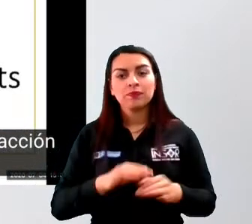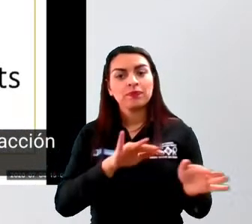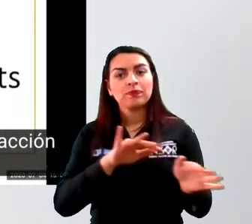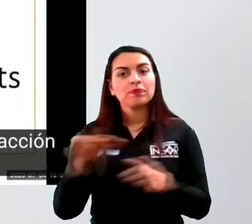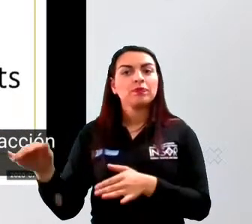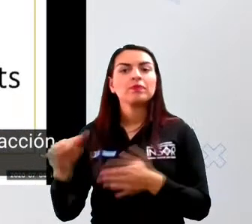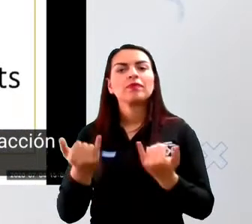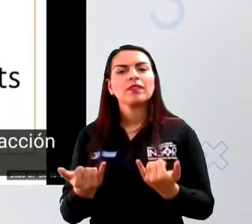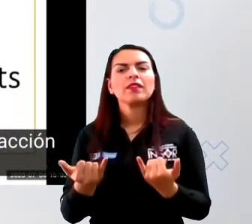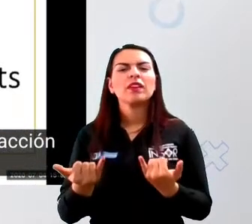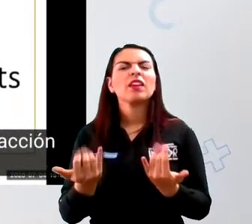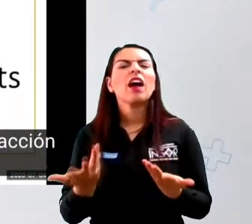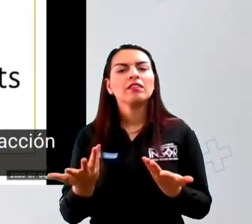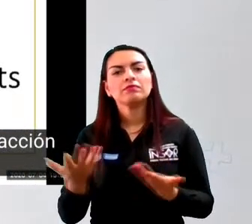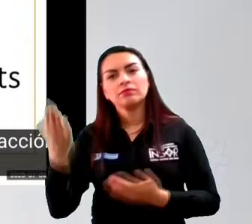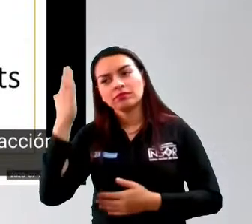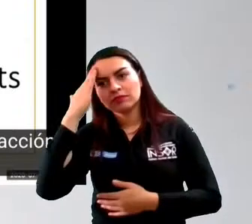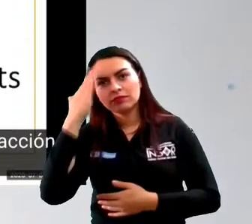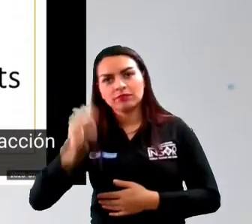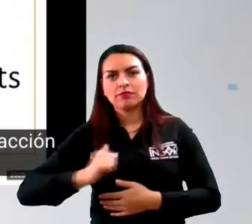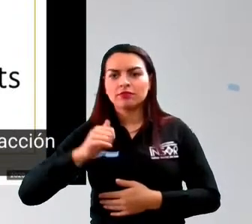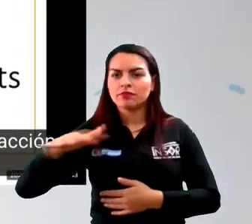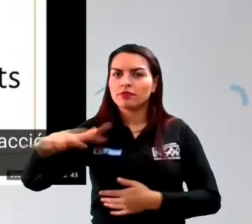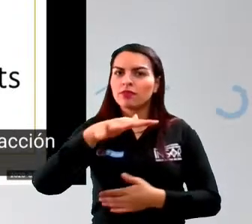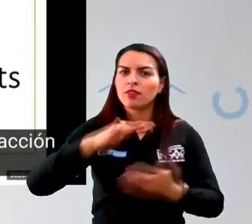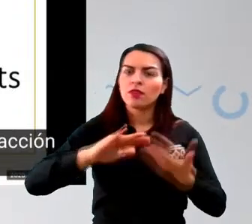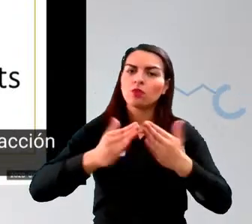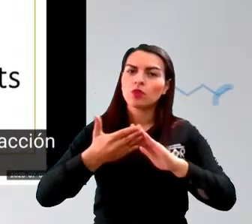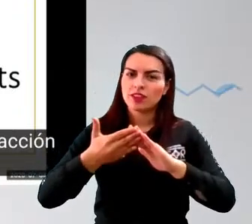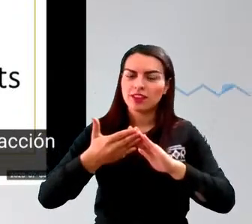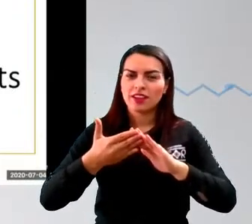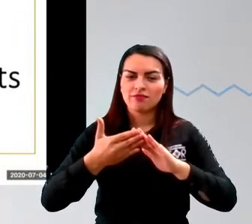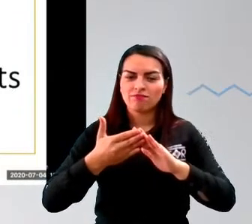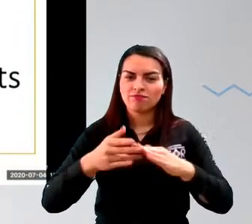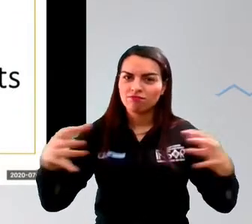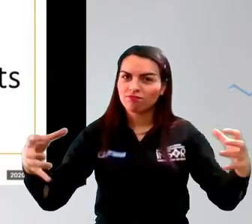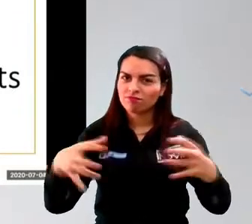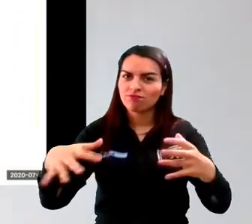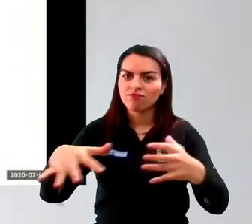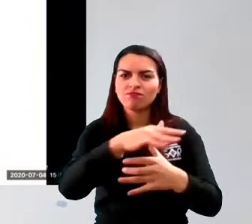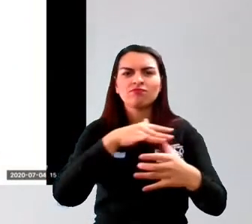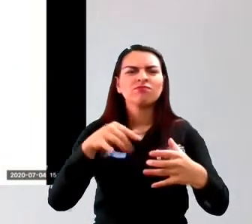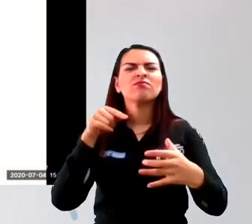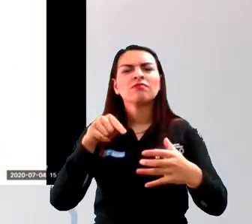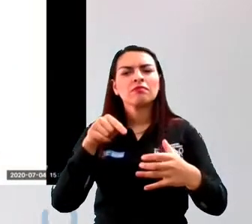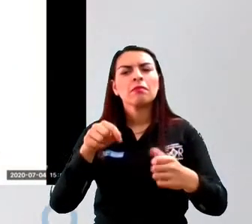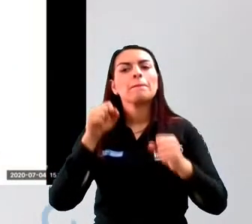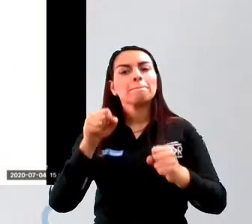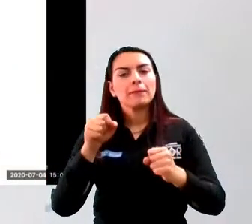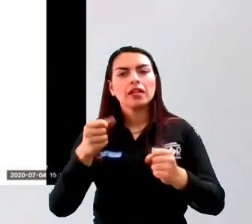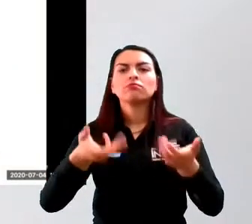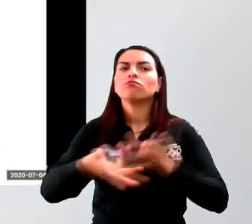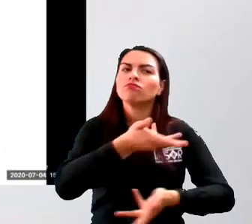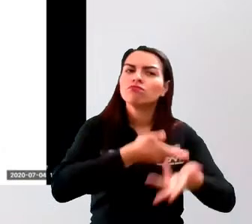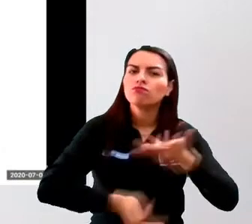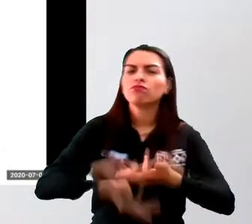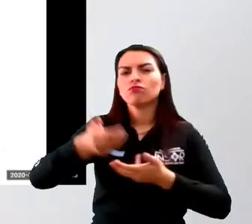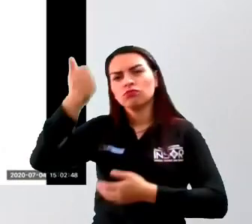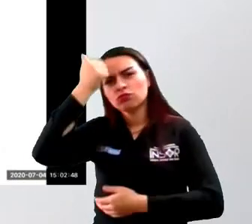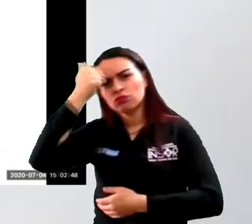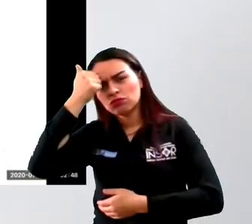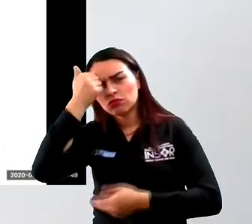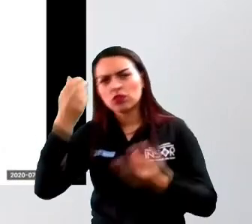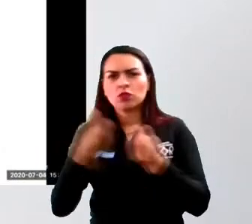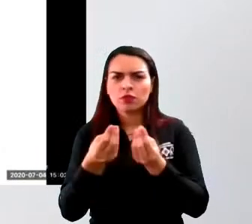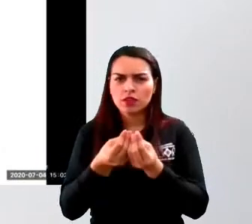su curso. Hemos hablado acerca de la comunidad del curso, la cual proviene de la interacción entre estudiante, docente y compañeros.